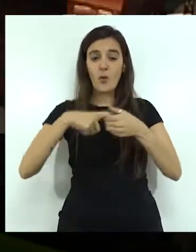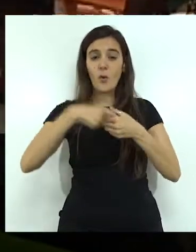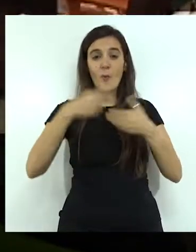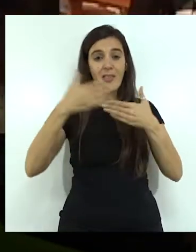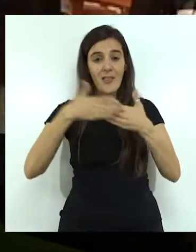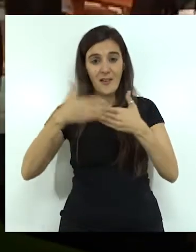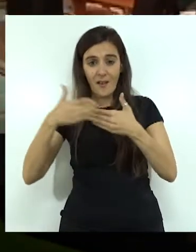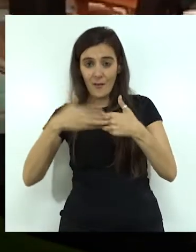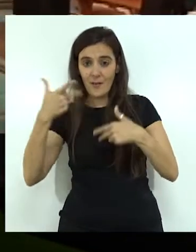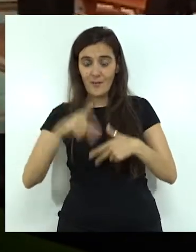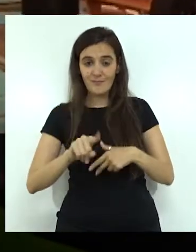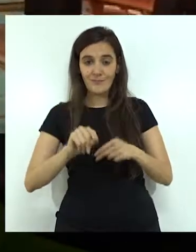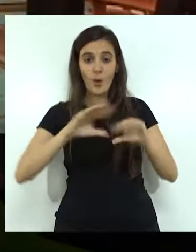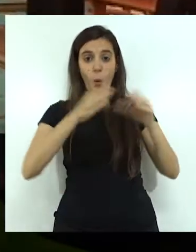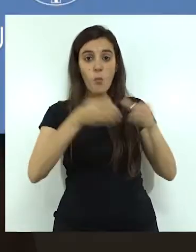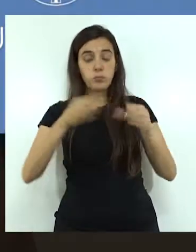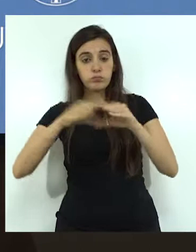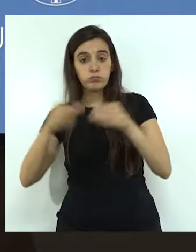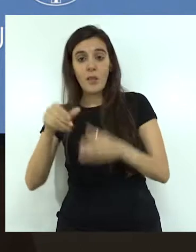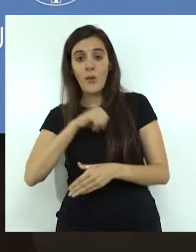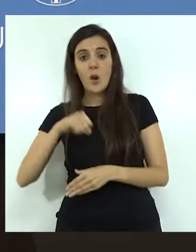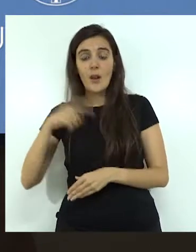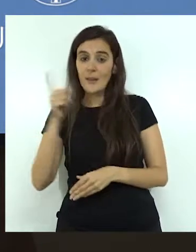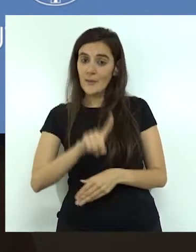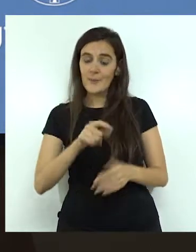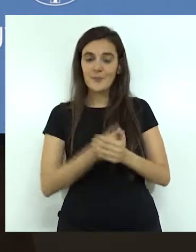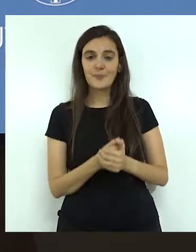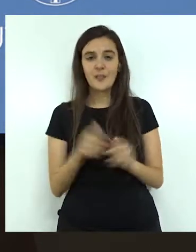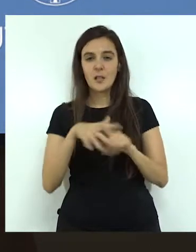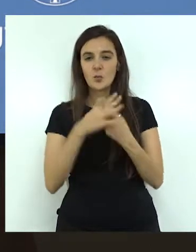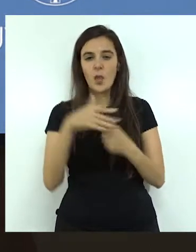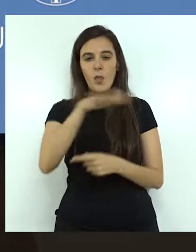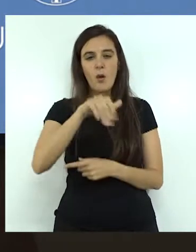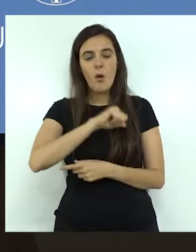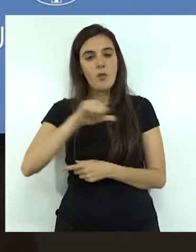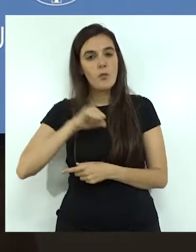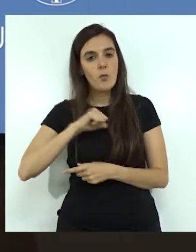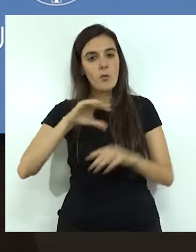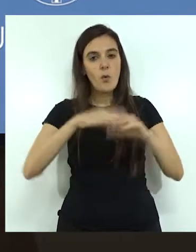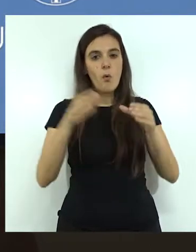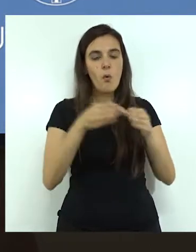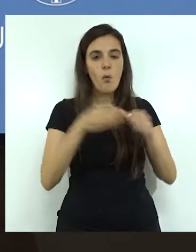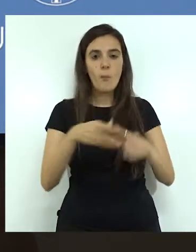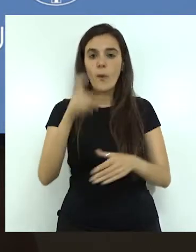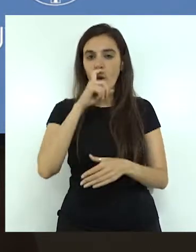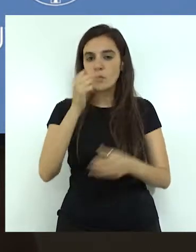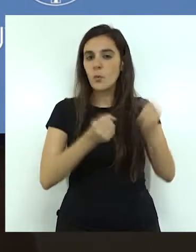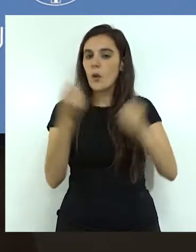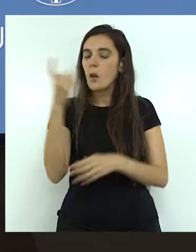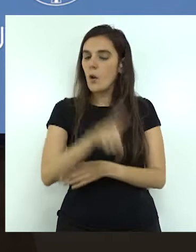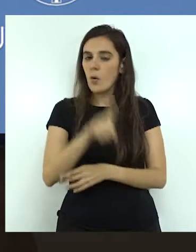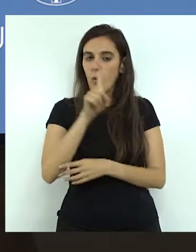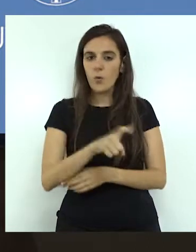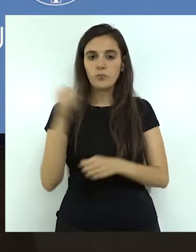disputarán por equipos y de manera individual en cuanto a los opciones individuales serían super smash bros ultimate 'dragon ball'